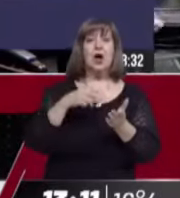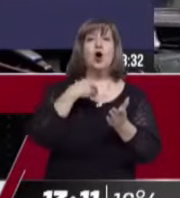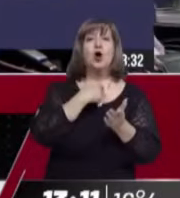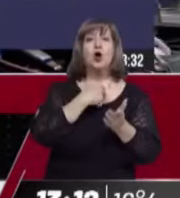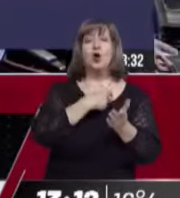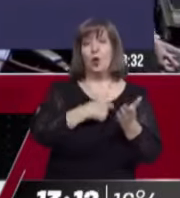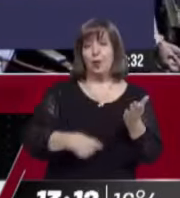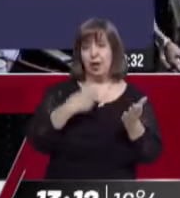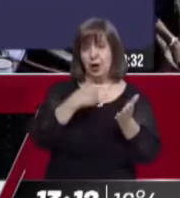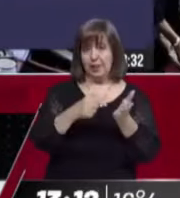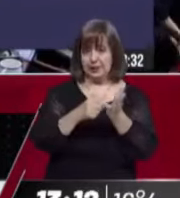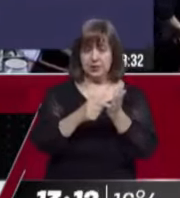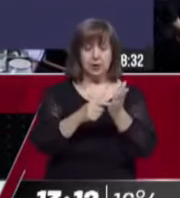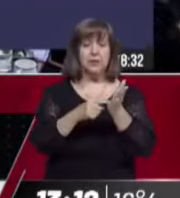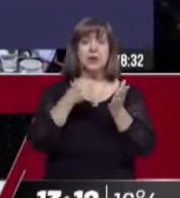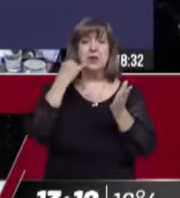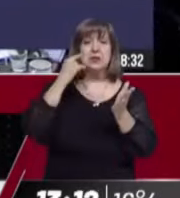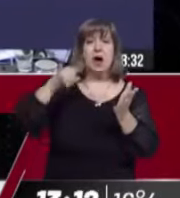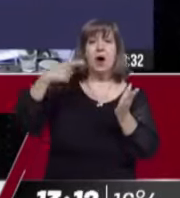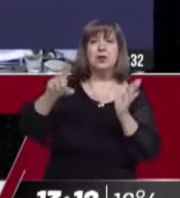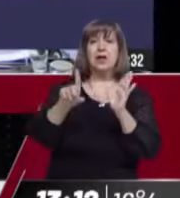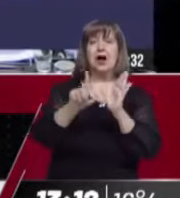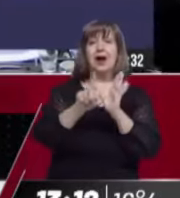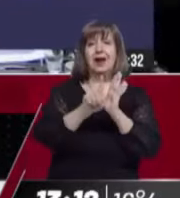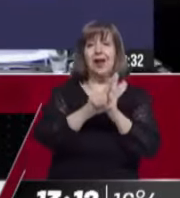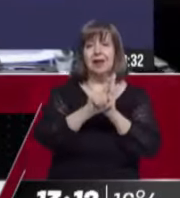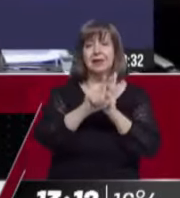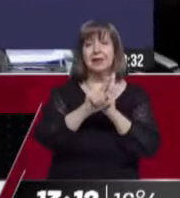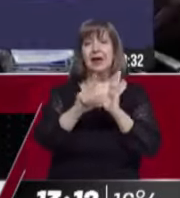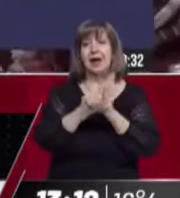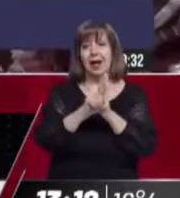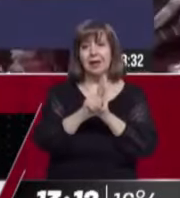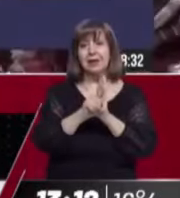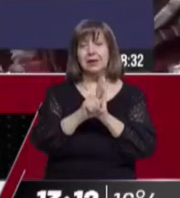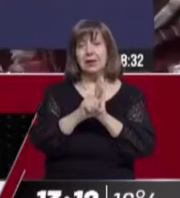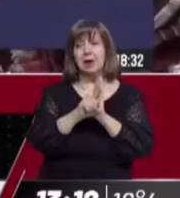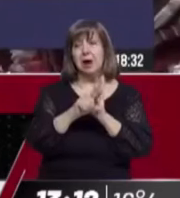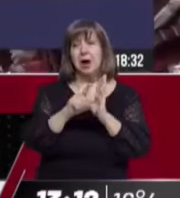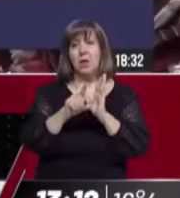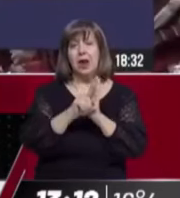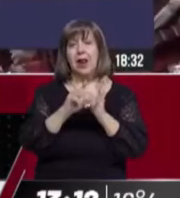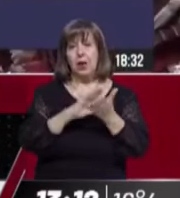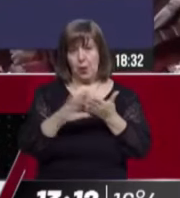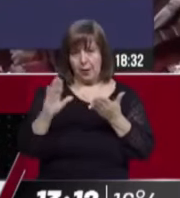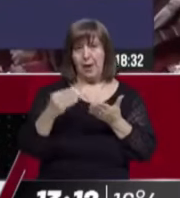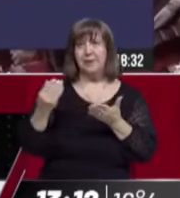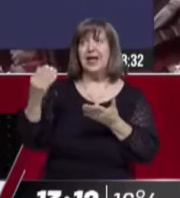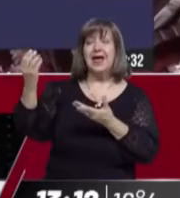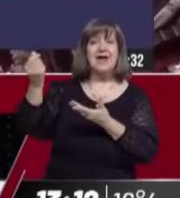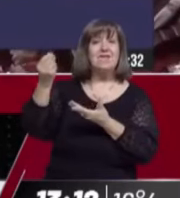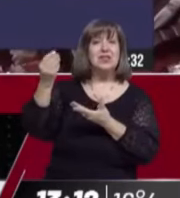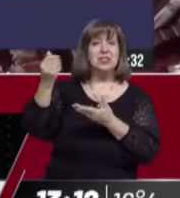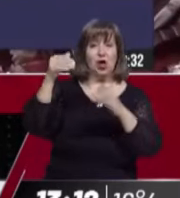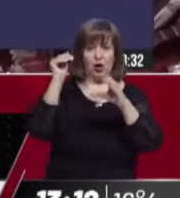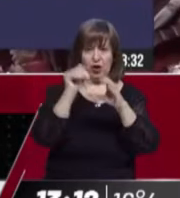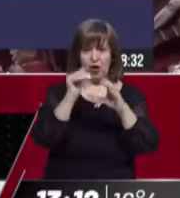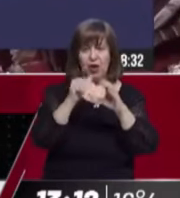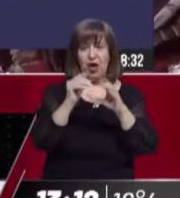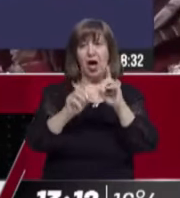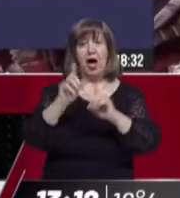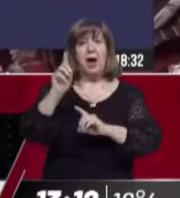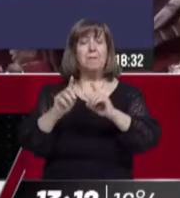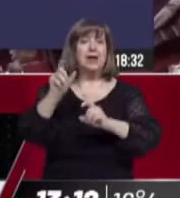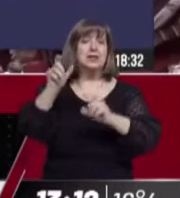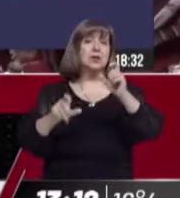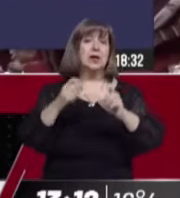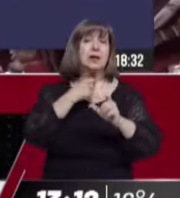es, vamos a traer inversión con una ley de blanqueo que sale también en este paquete. Si junto con la inversión tenemos la reforma laboral, va a haber gente que quiera